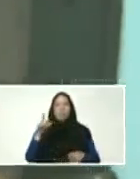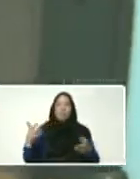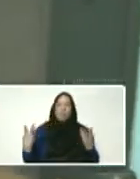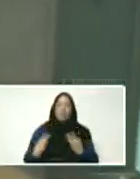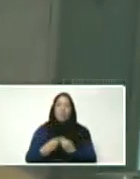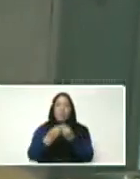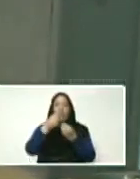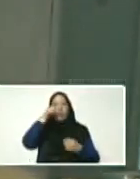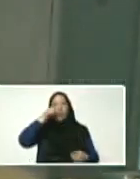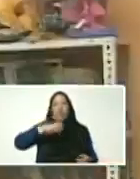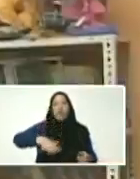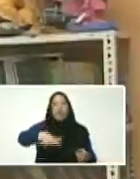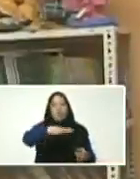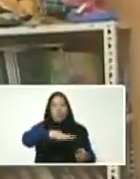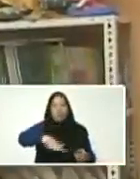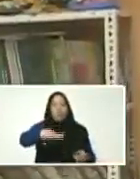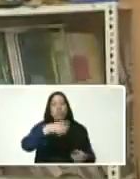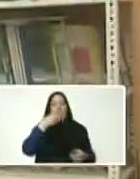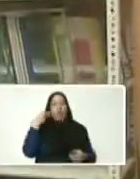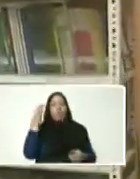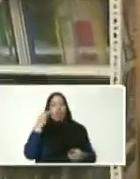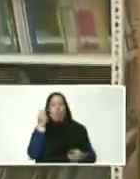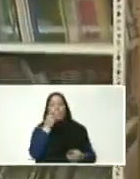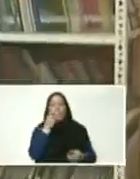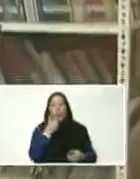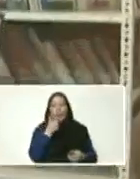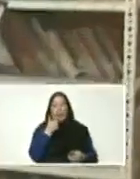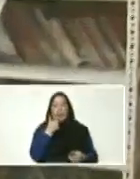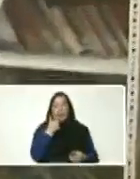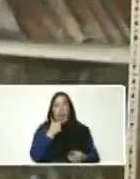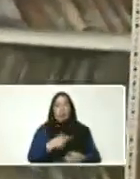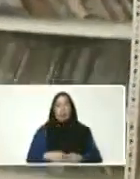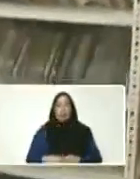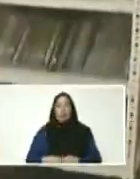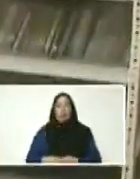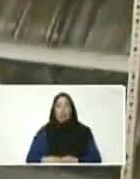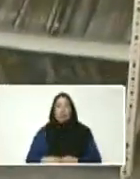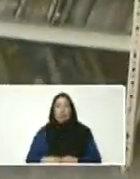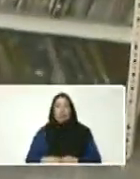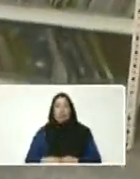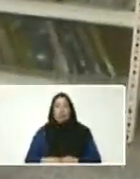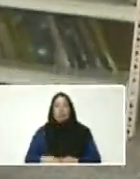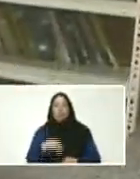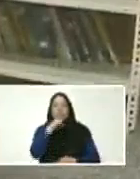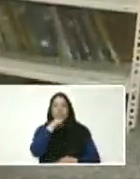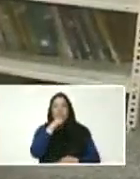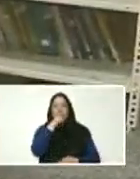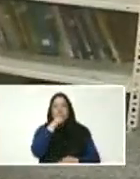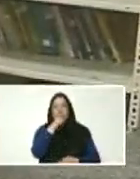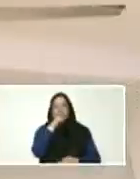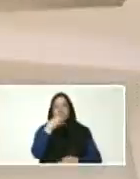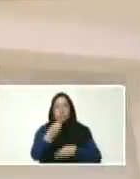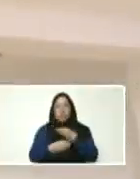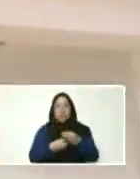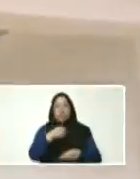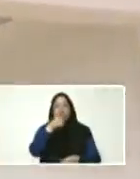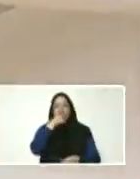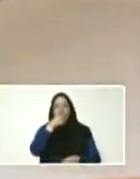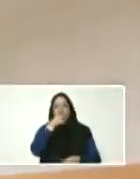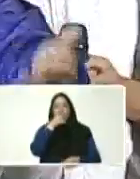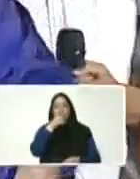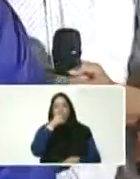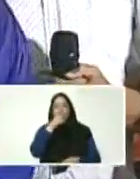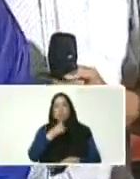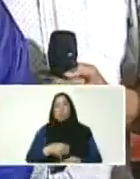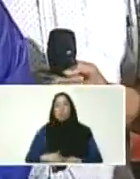popular organizado. Una experiencia por demás hermosa, la jefa de UVCH, los jefes de comunidades, la fuerza armada, las propias maestras,